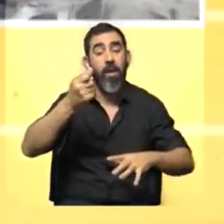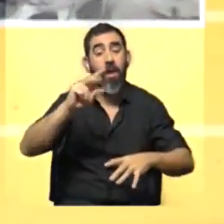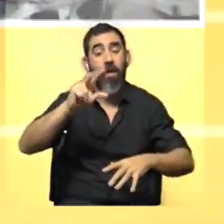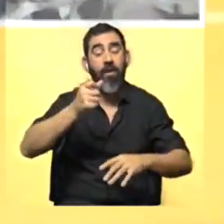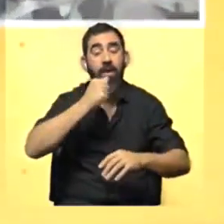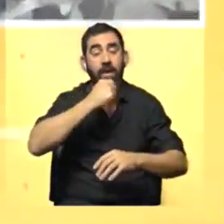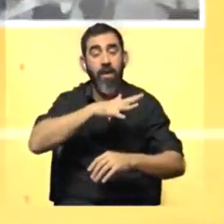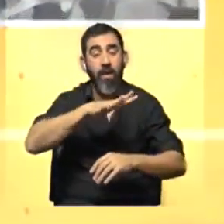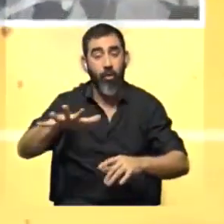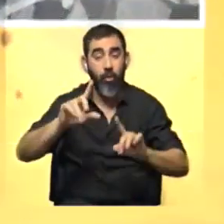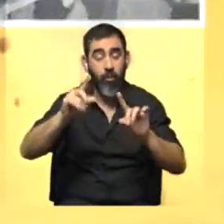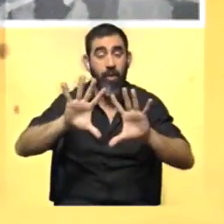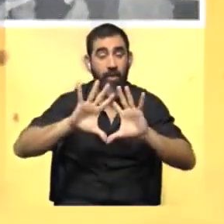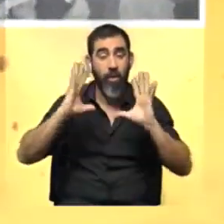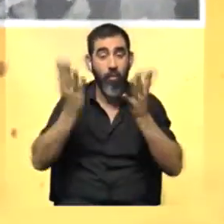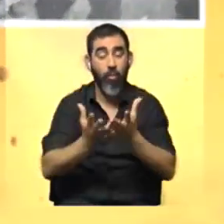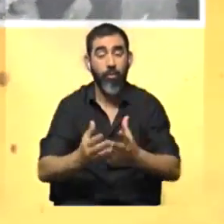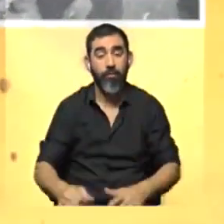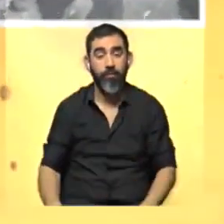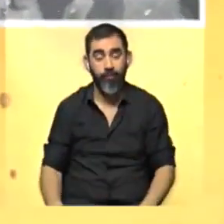de la Tierra también, cabe la pena aclarar.